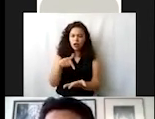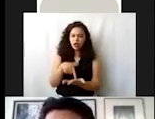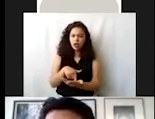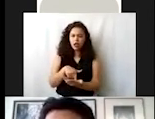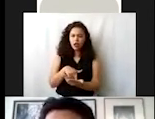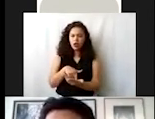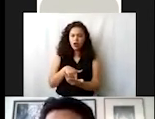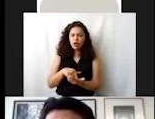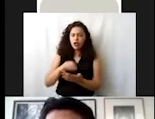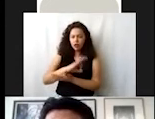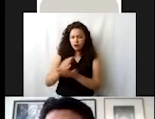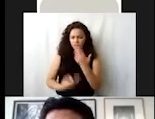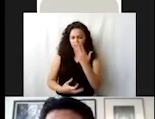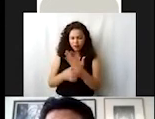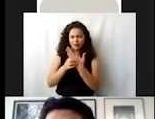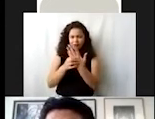en la factura,